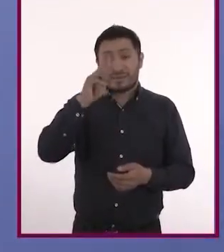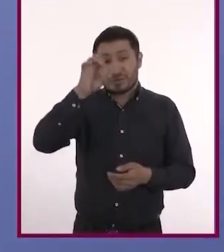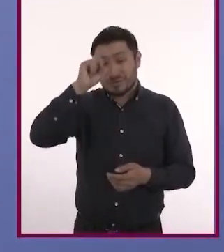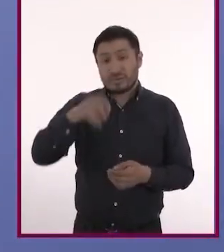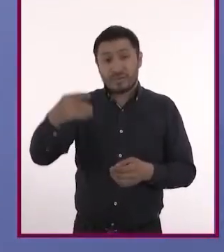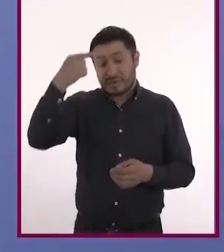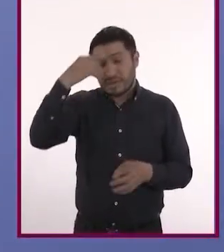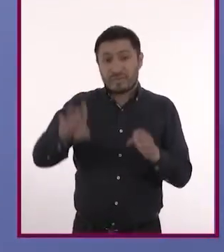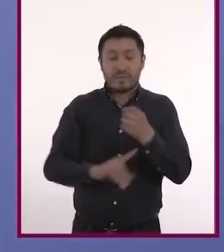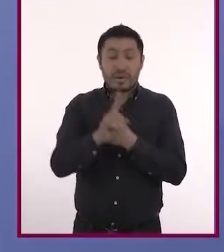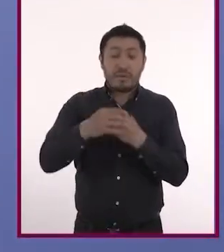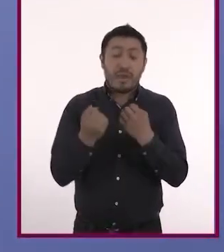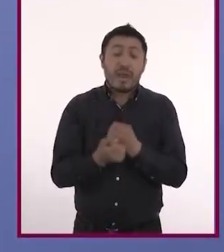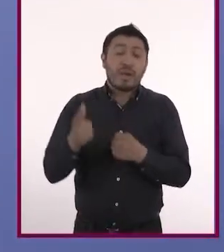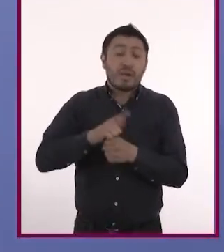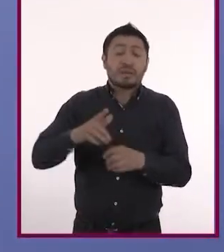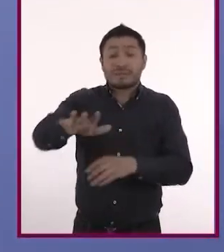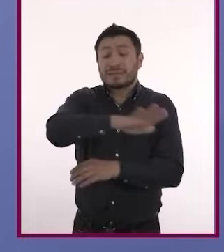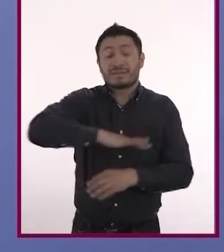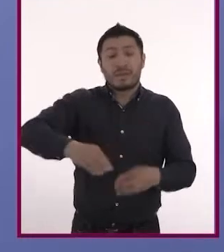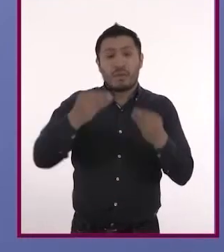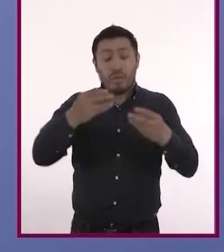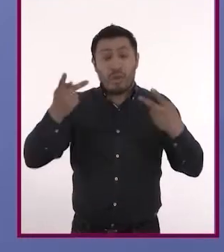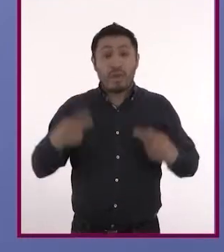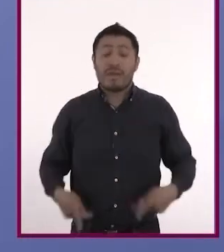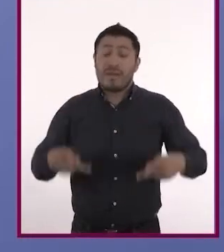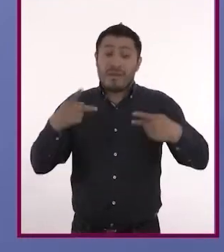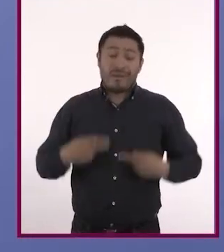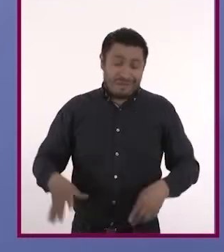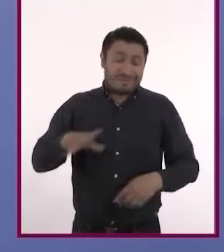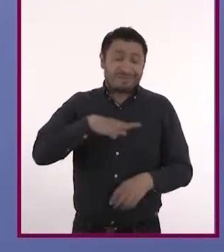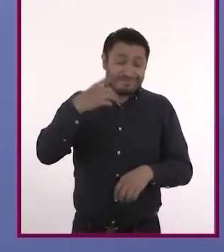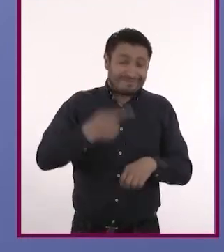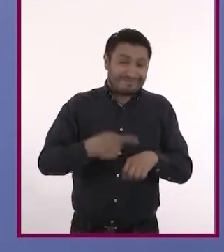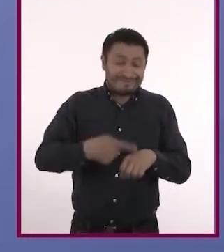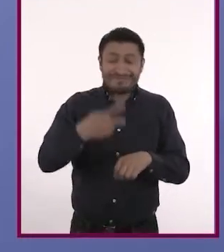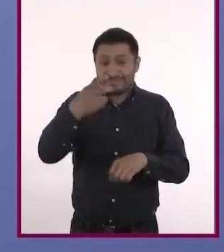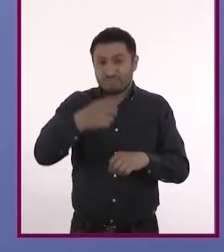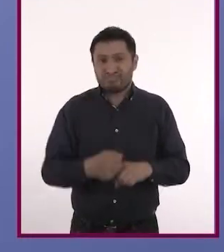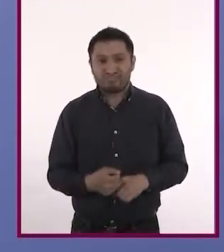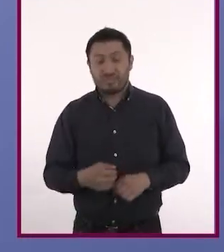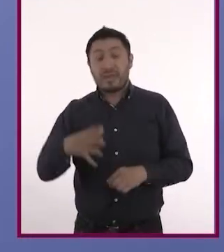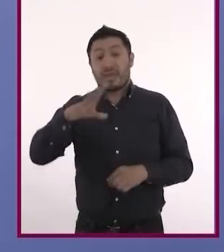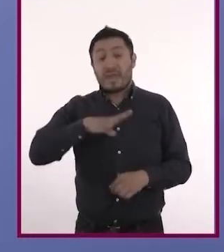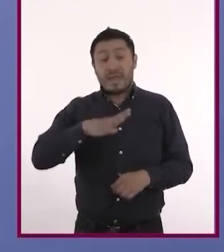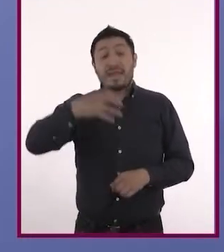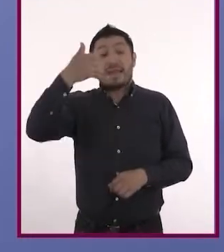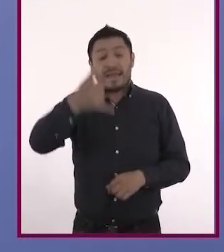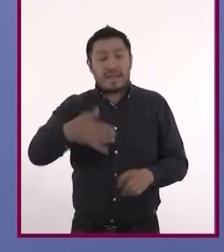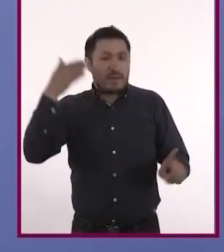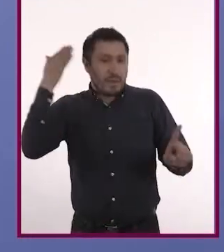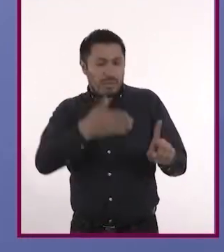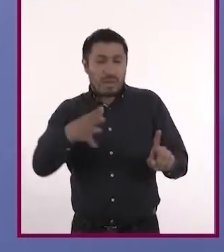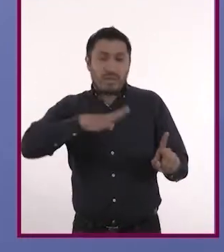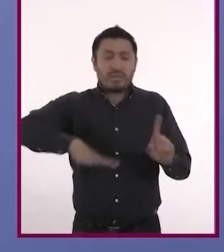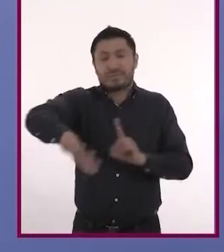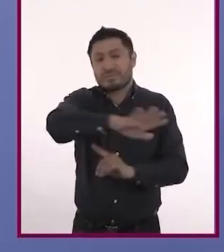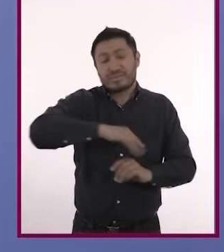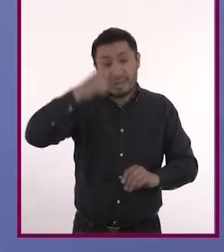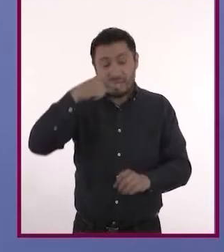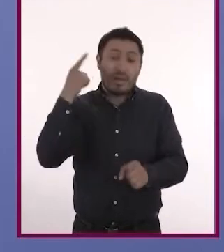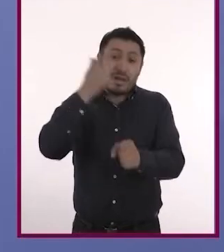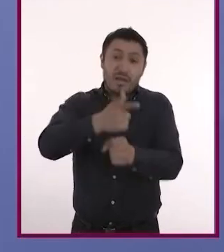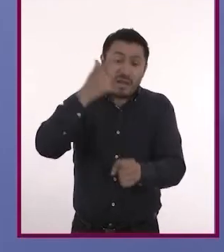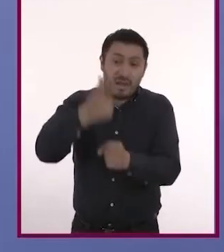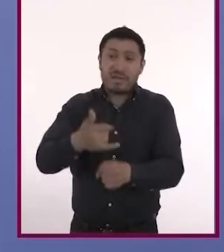son un problema social de gran magnitud por el número de personas que los padecen y por los retos que todavía enfrentamos como sociedad para su detección